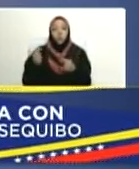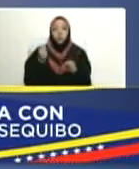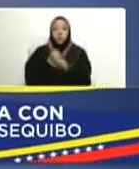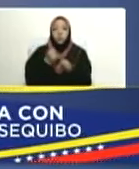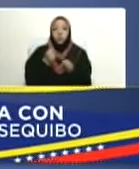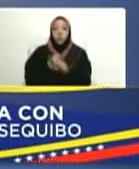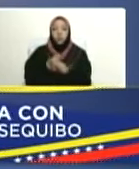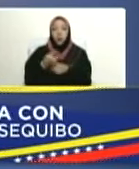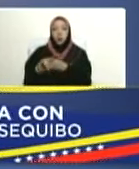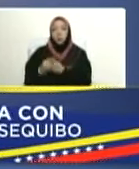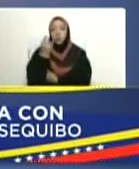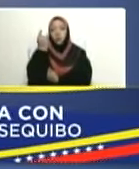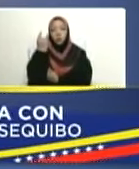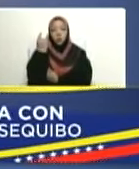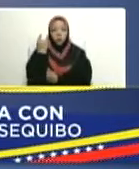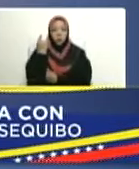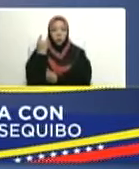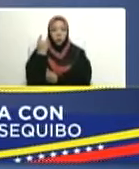el fraude,